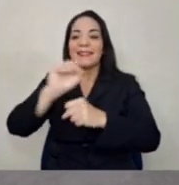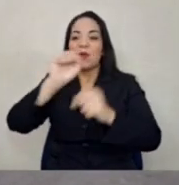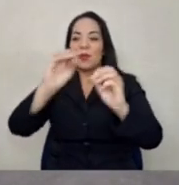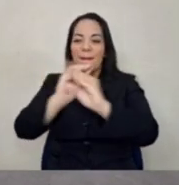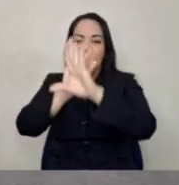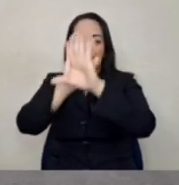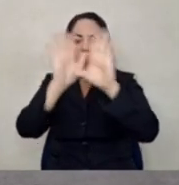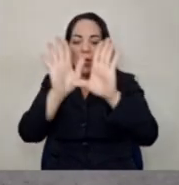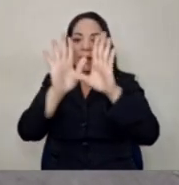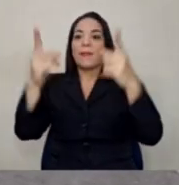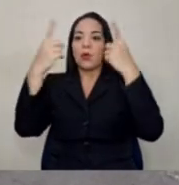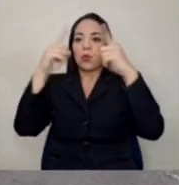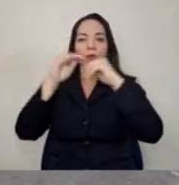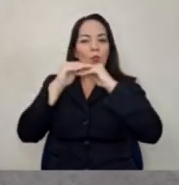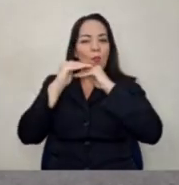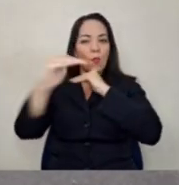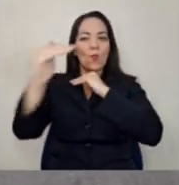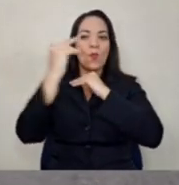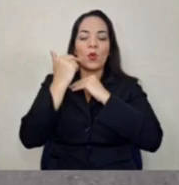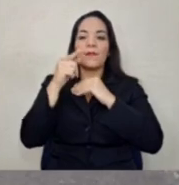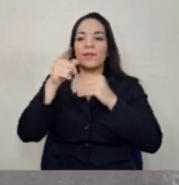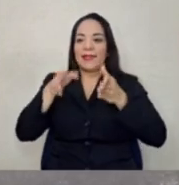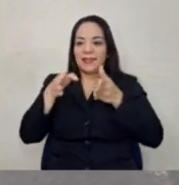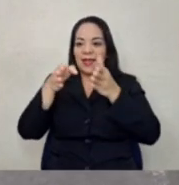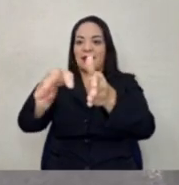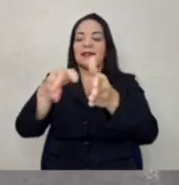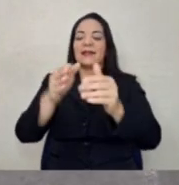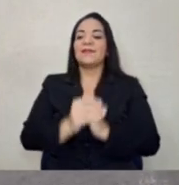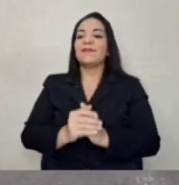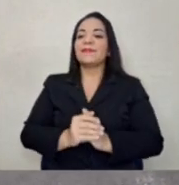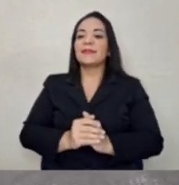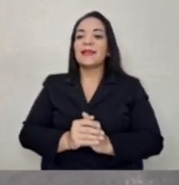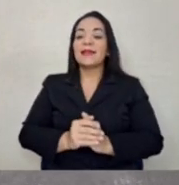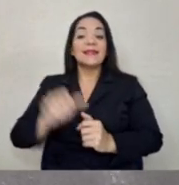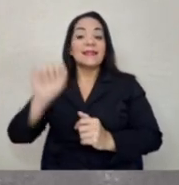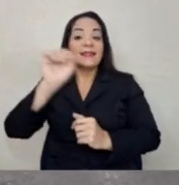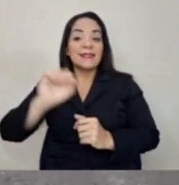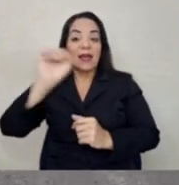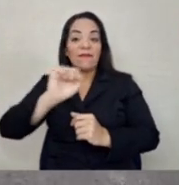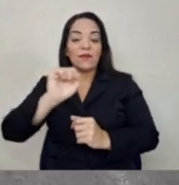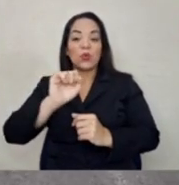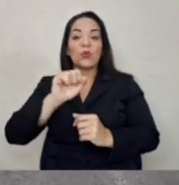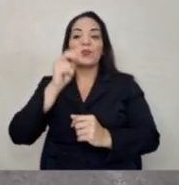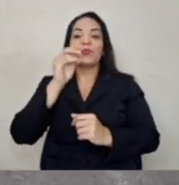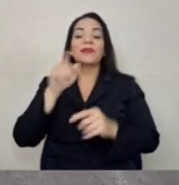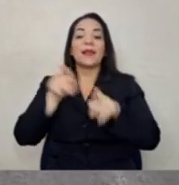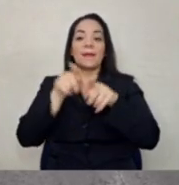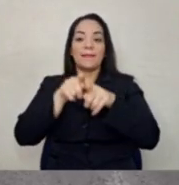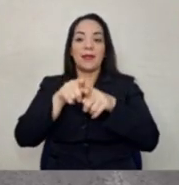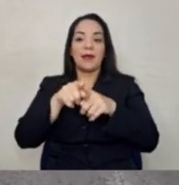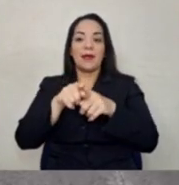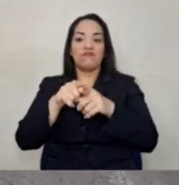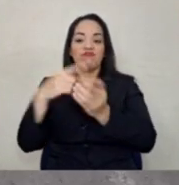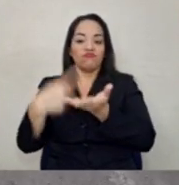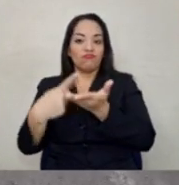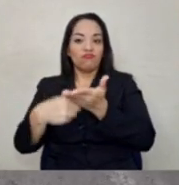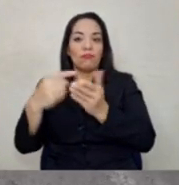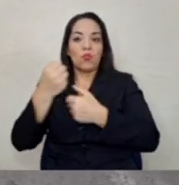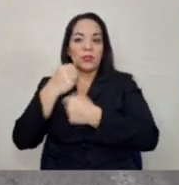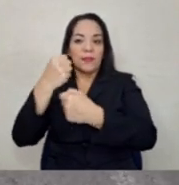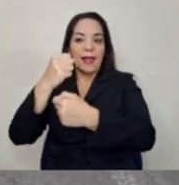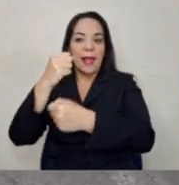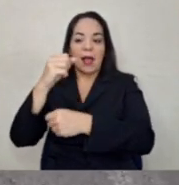madrugada, para poder asfaltar este carril. El sábado estuvimos en la municipalidad con don Mario,